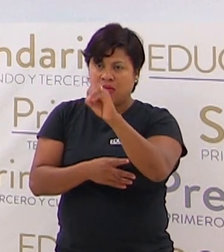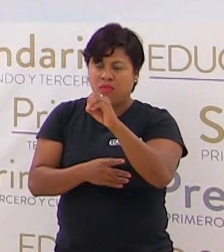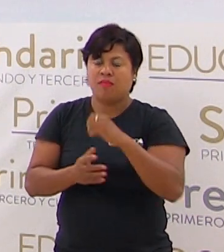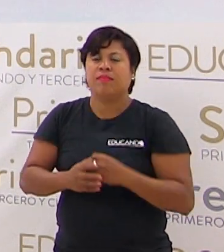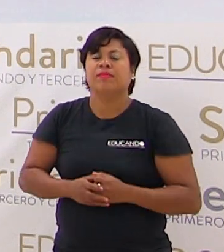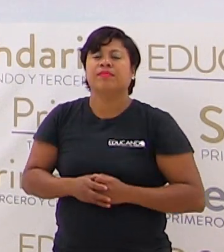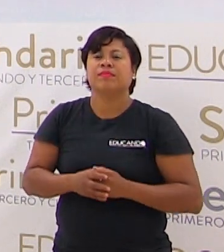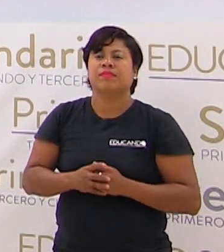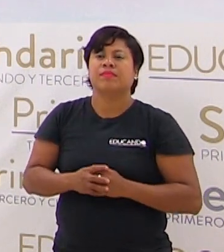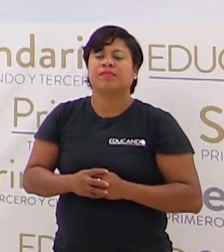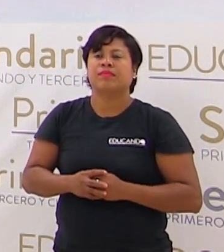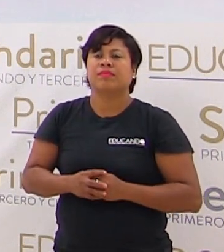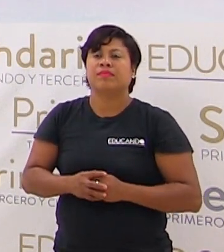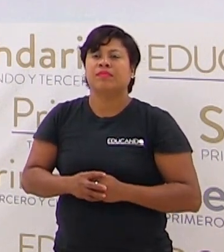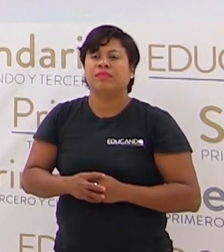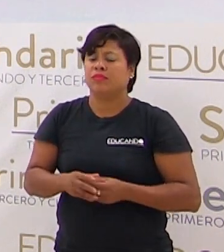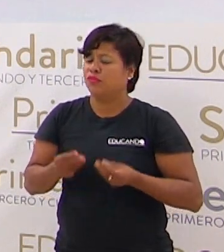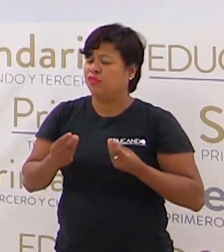Admiraba